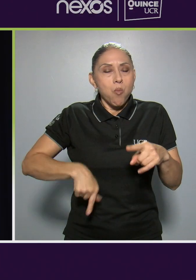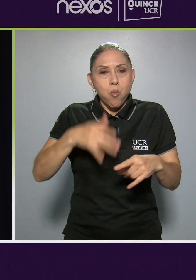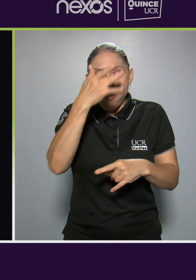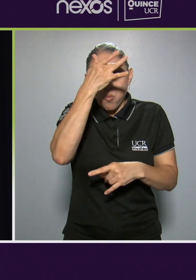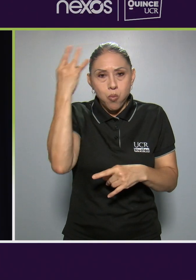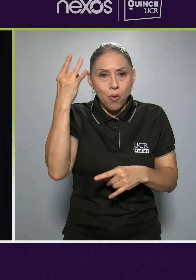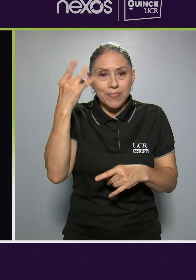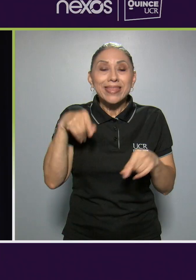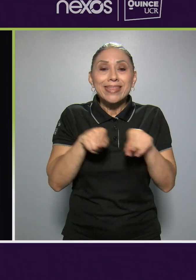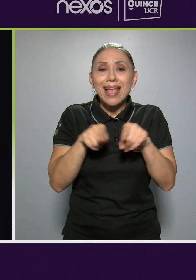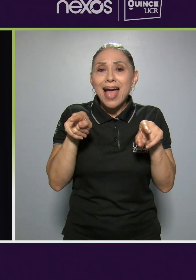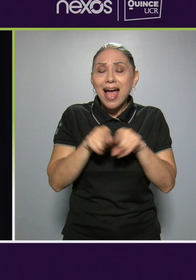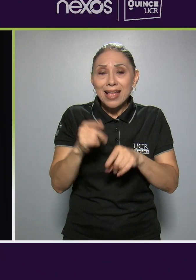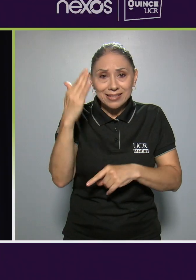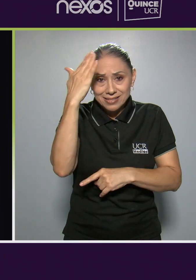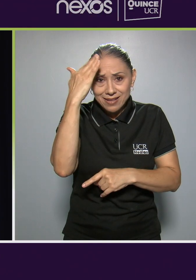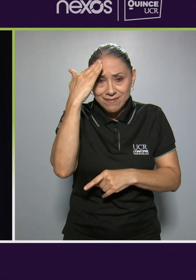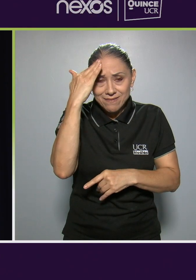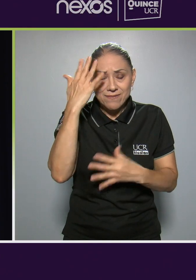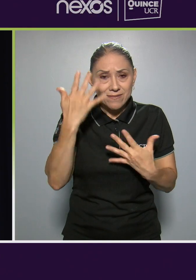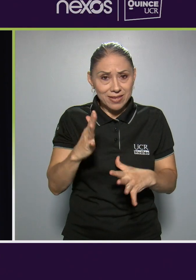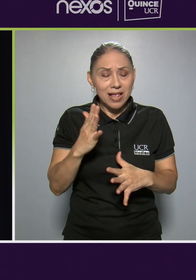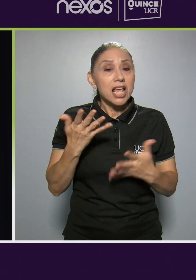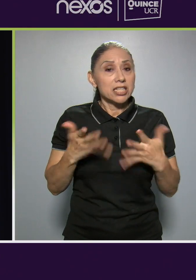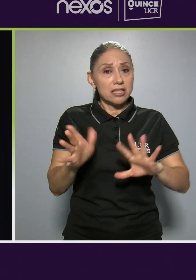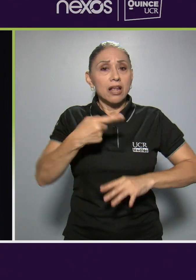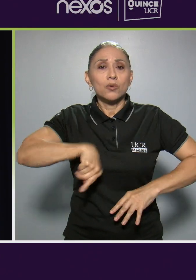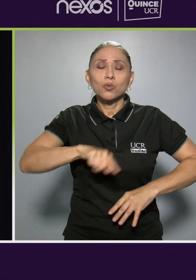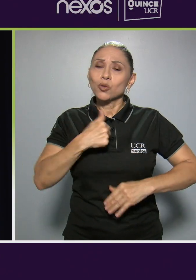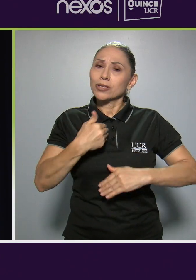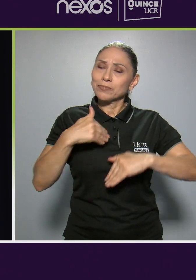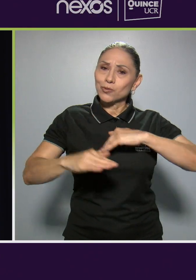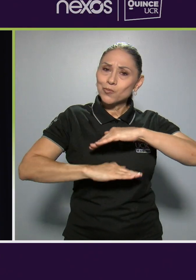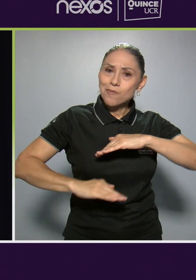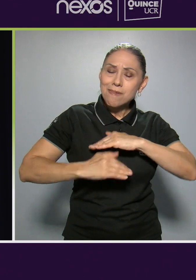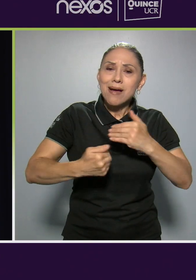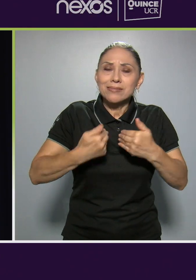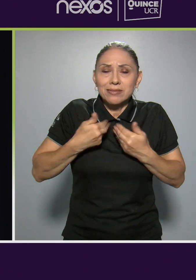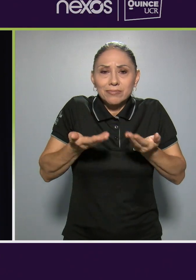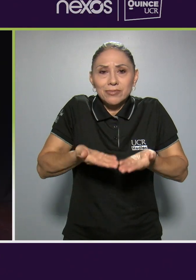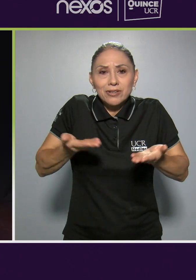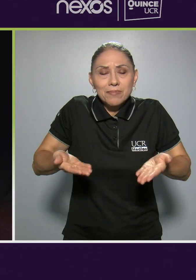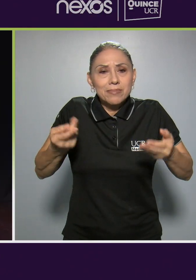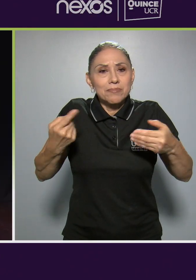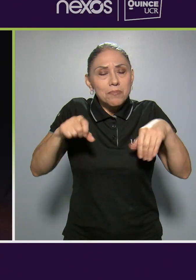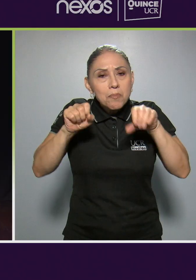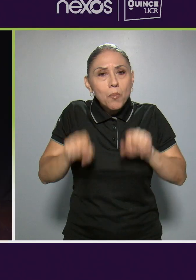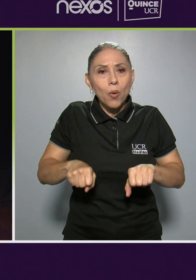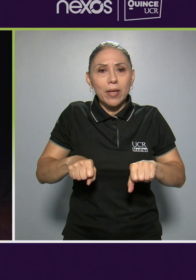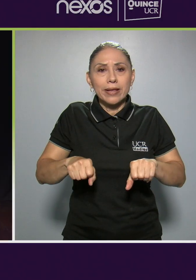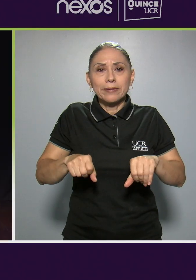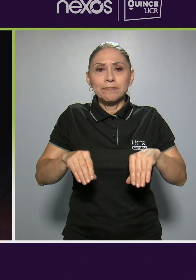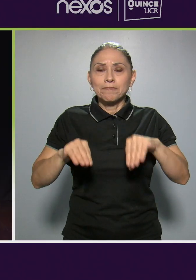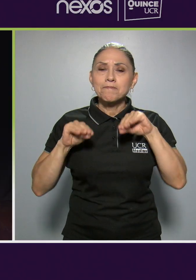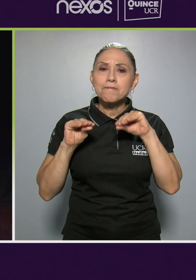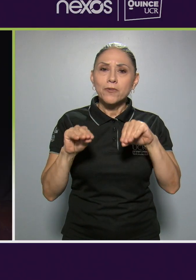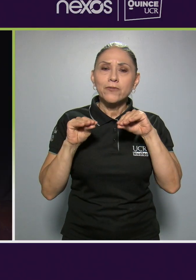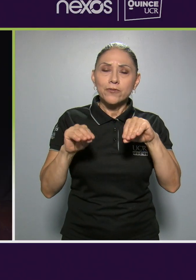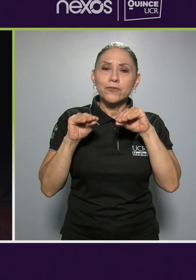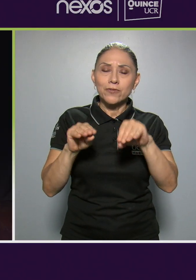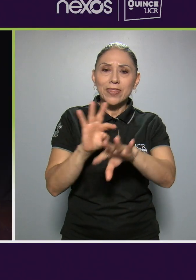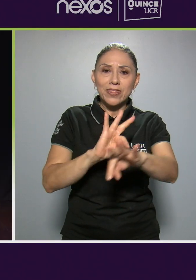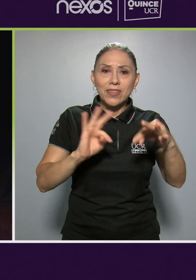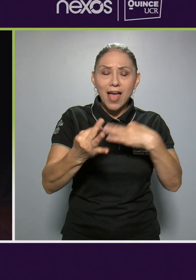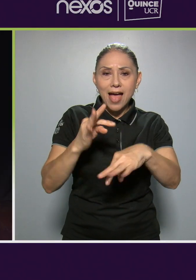aún es el poder saber y conocer de que ya tenemos las bases, las herramientas para poder dar estos talleres, dar